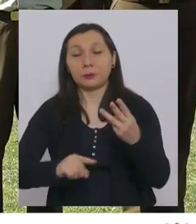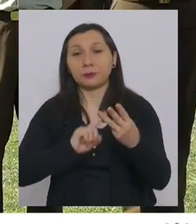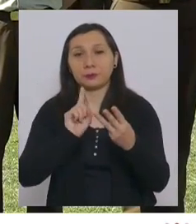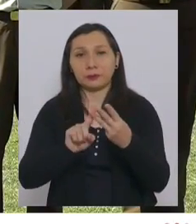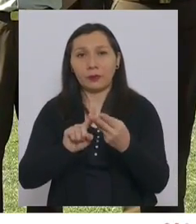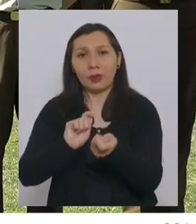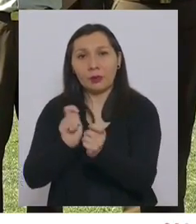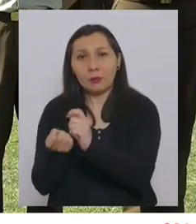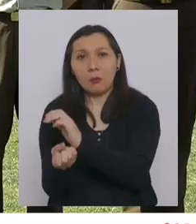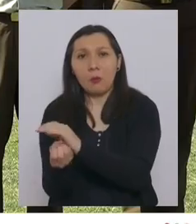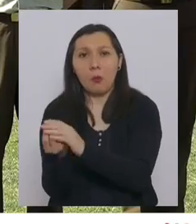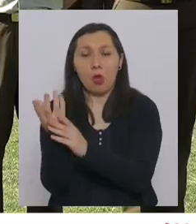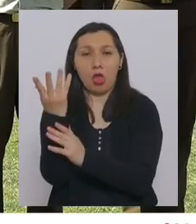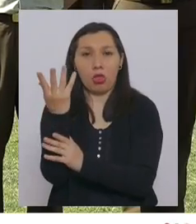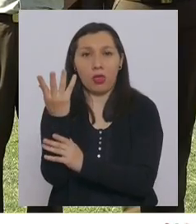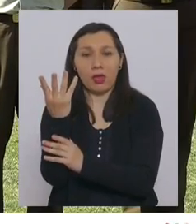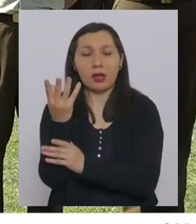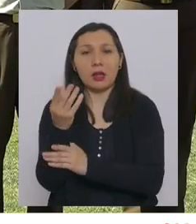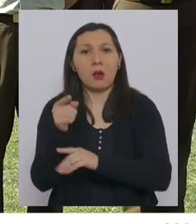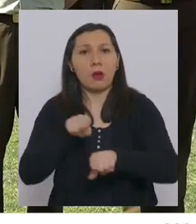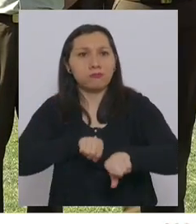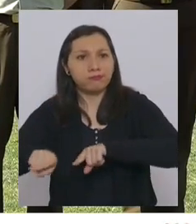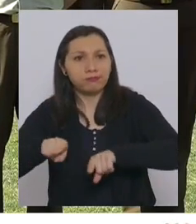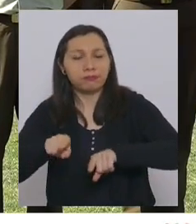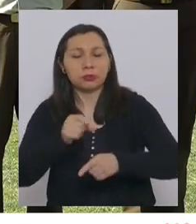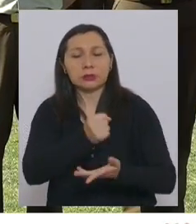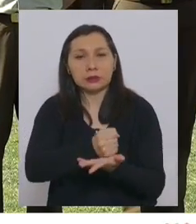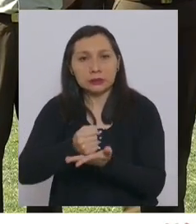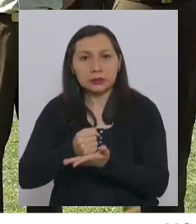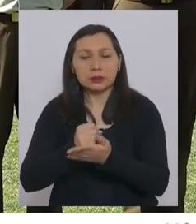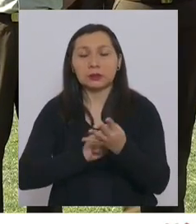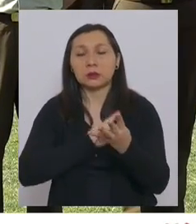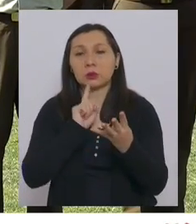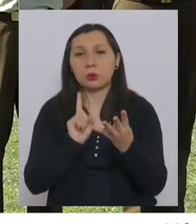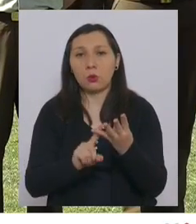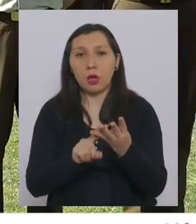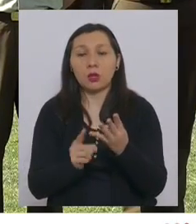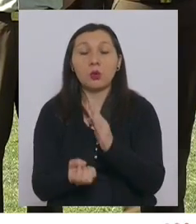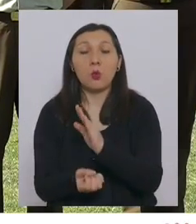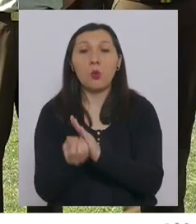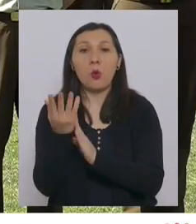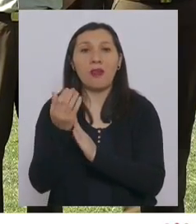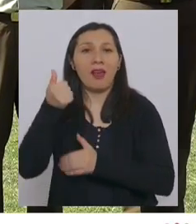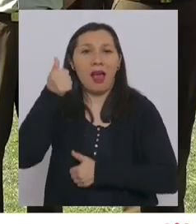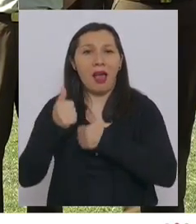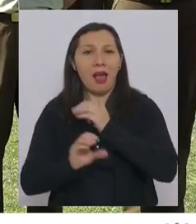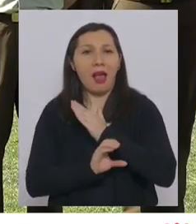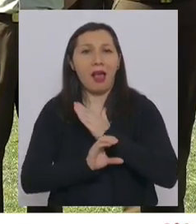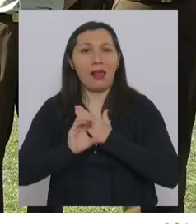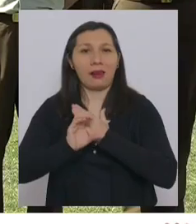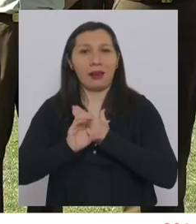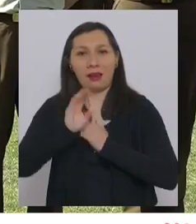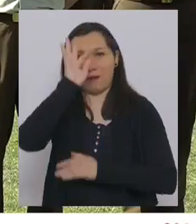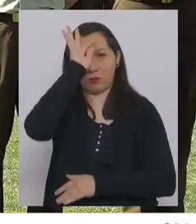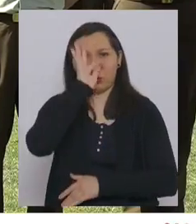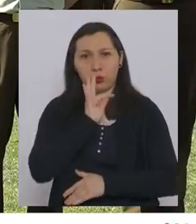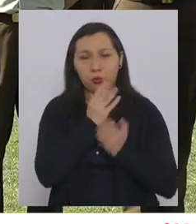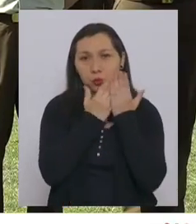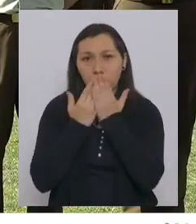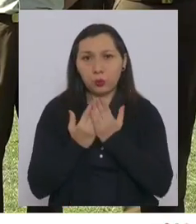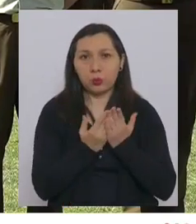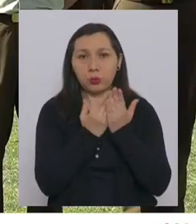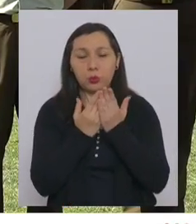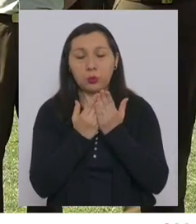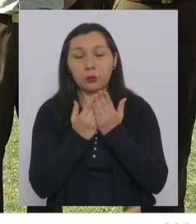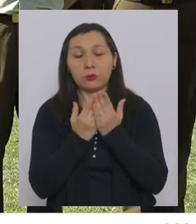la modernización de la gestión. El cuarto, una nueva carrera funcionaria.